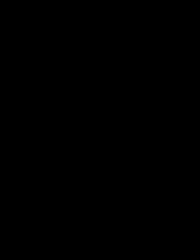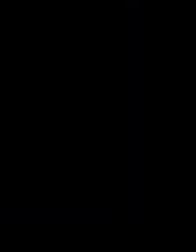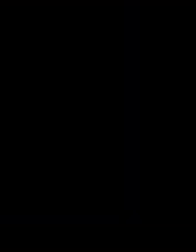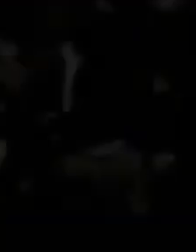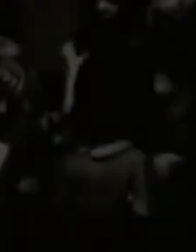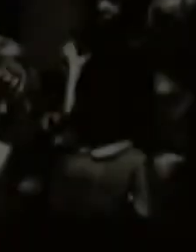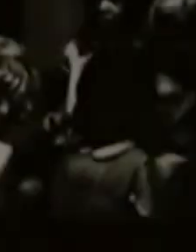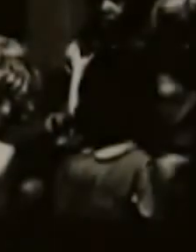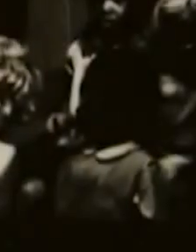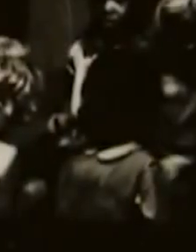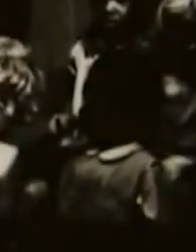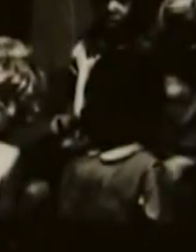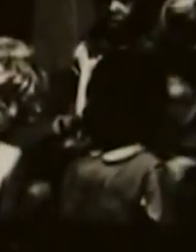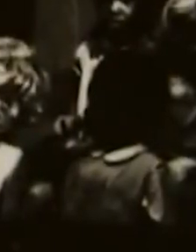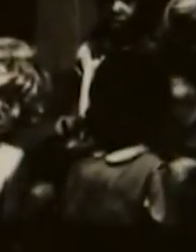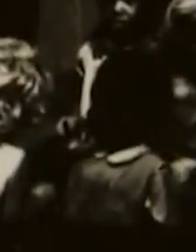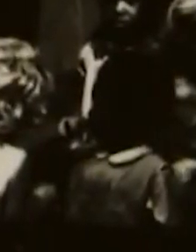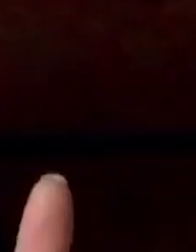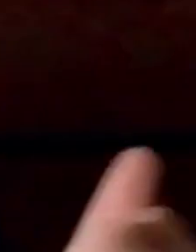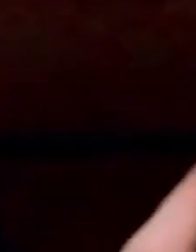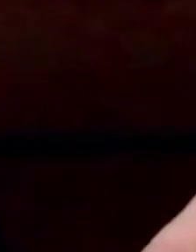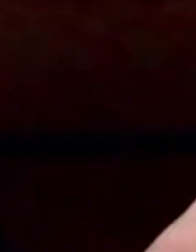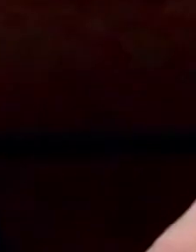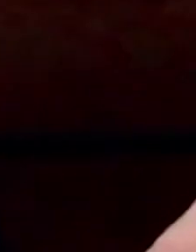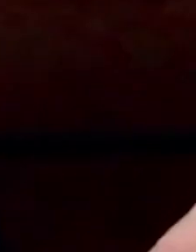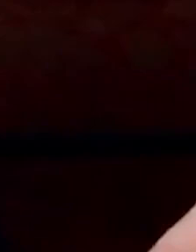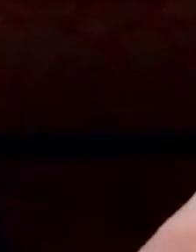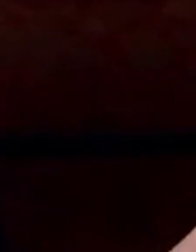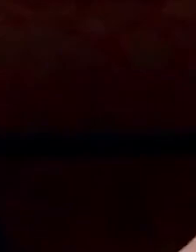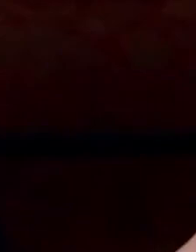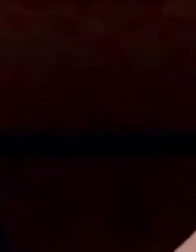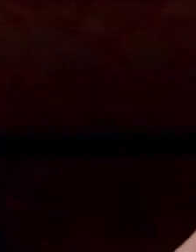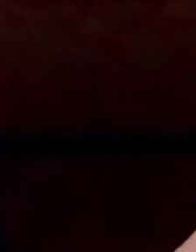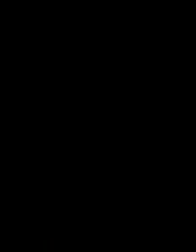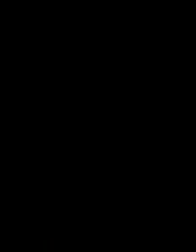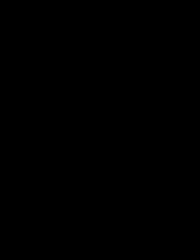Nobody had even heard of him. How can that be? How can that be?